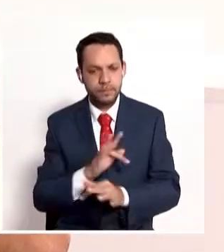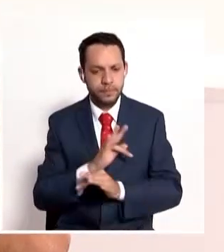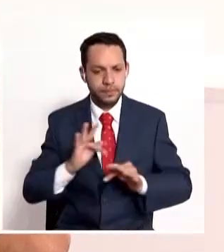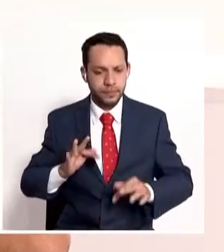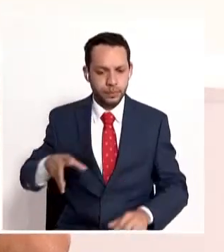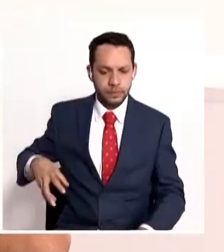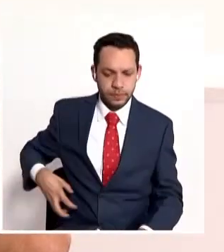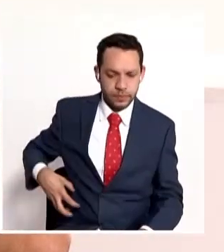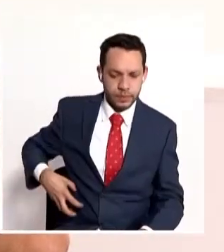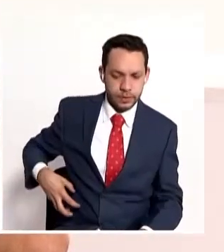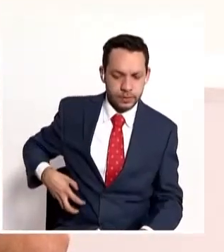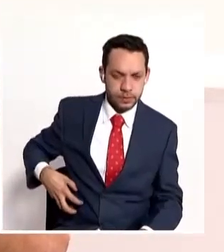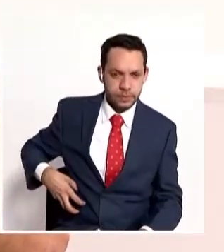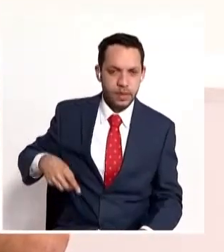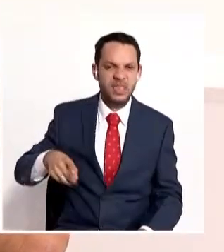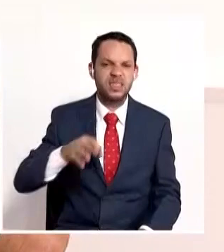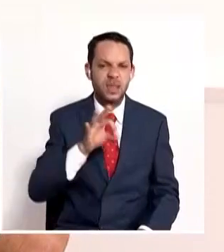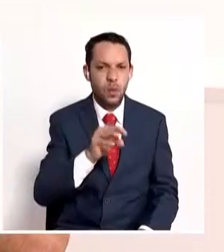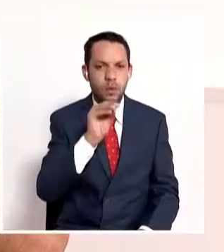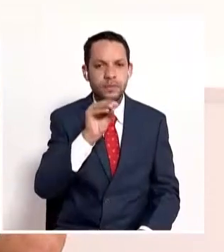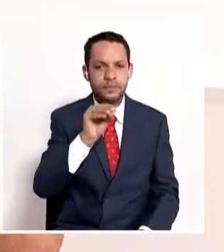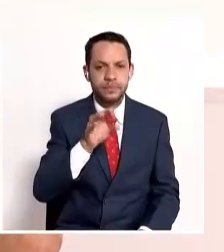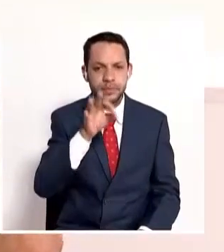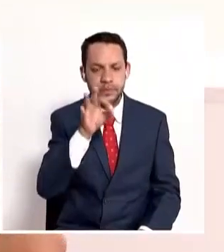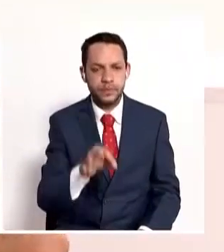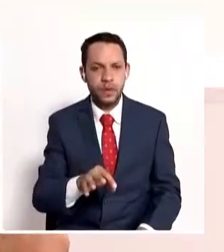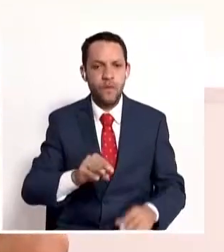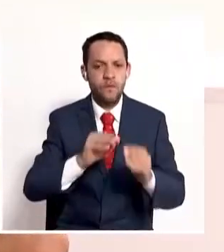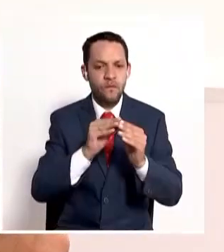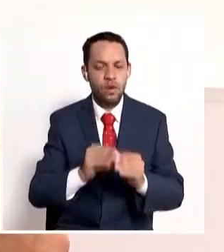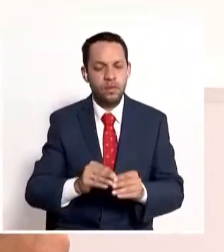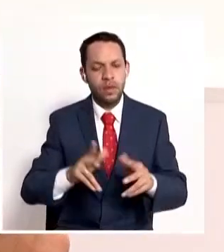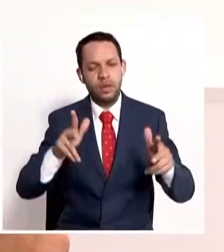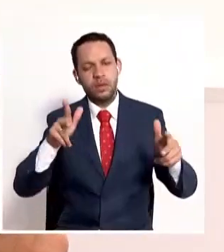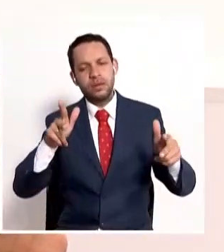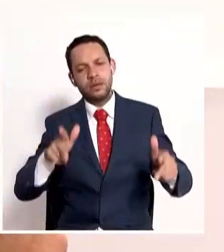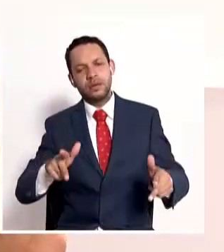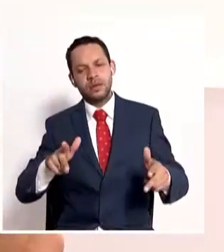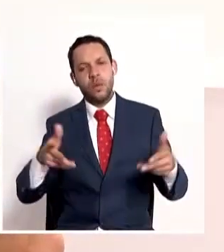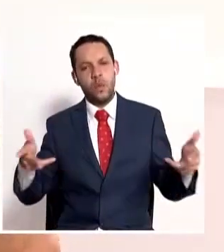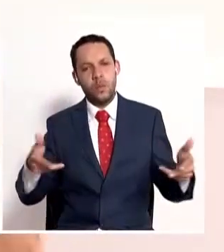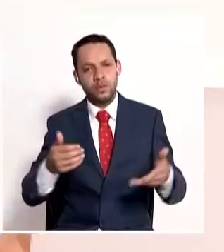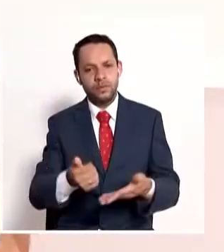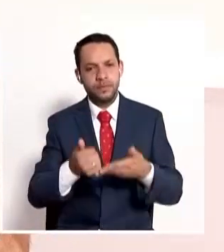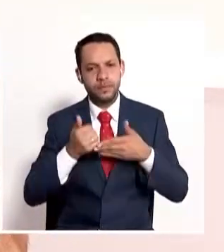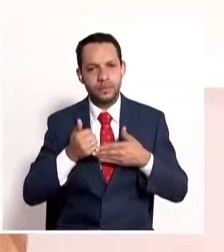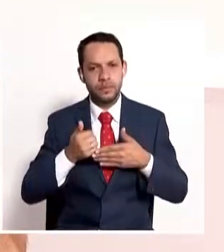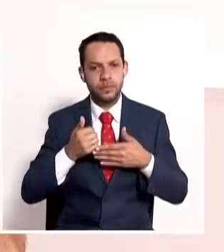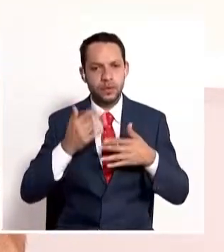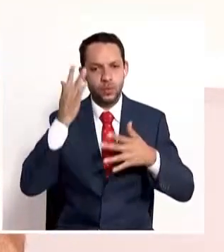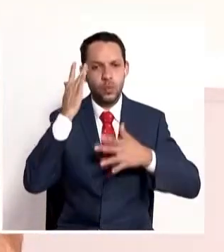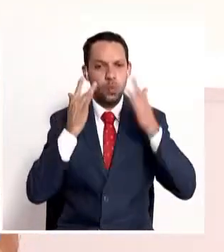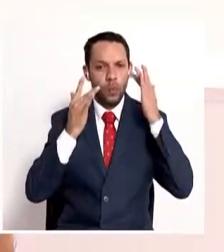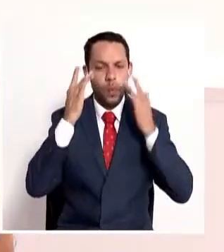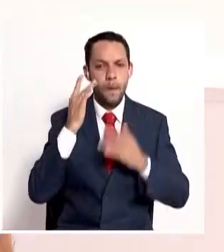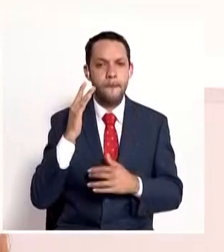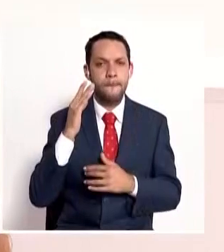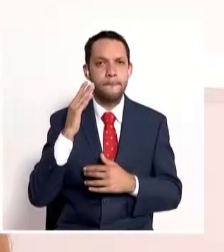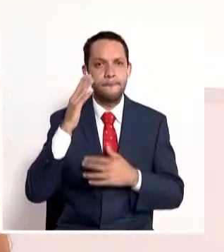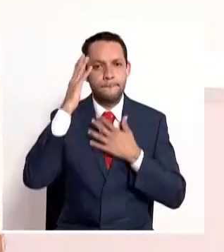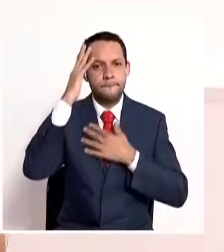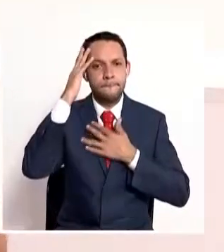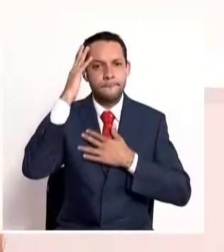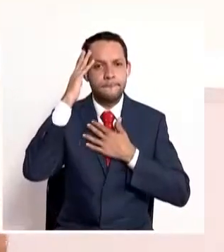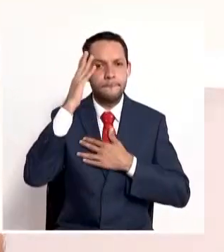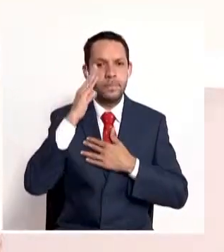renales o insuficiencia renal hay una forma de descansar un poquito el riñón y es tener el baño turco traten de ir a